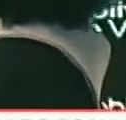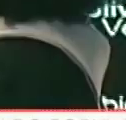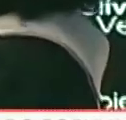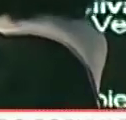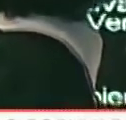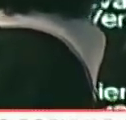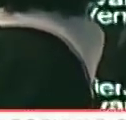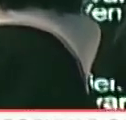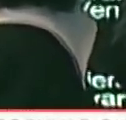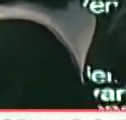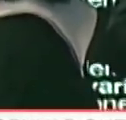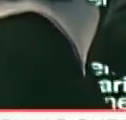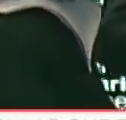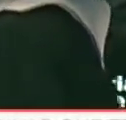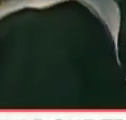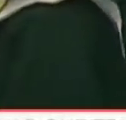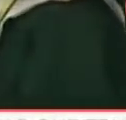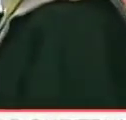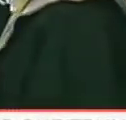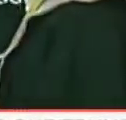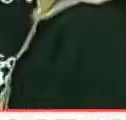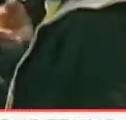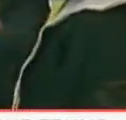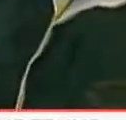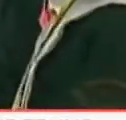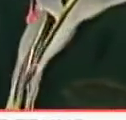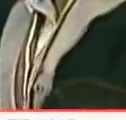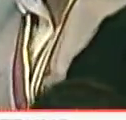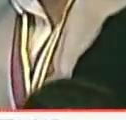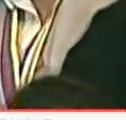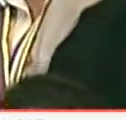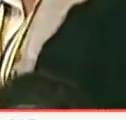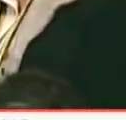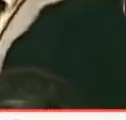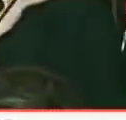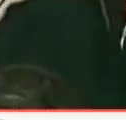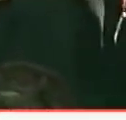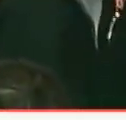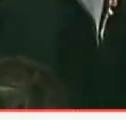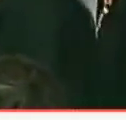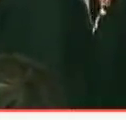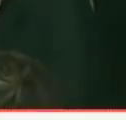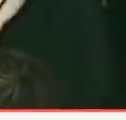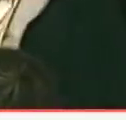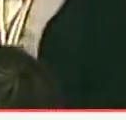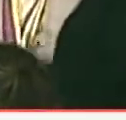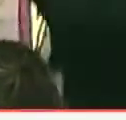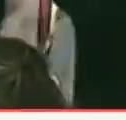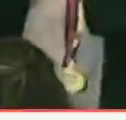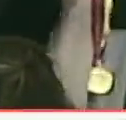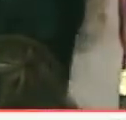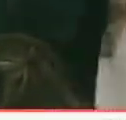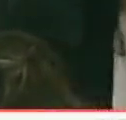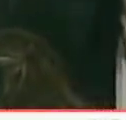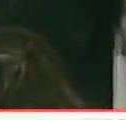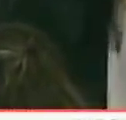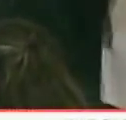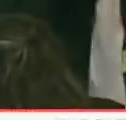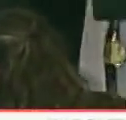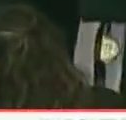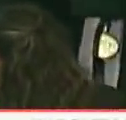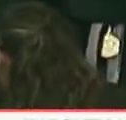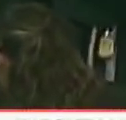1393-2007 del 29 de octubre, por el que se establece la ordenación de las enseñanzas universitarias oficiales,